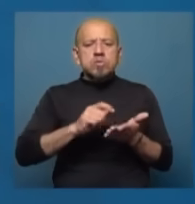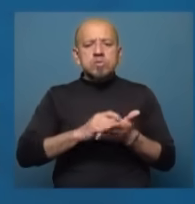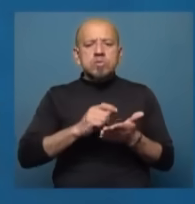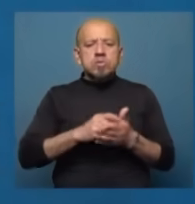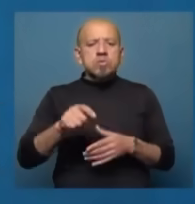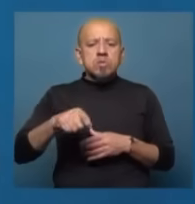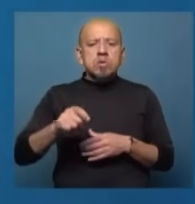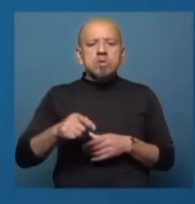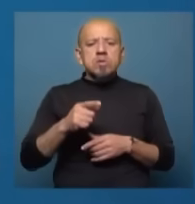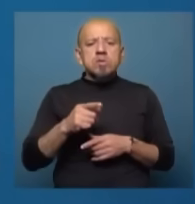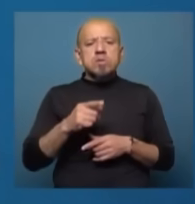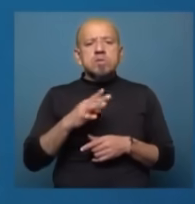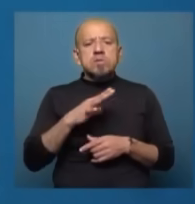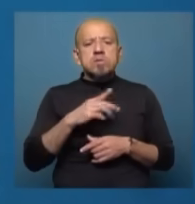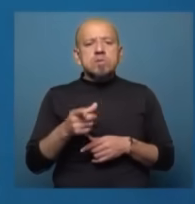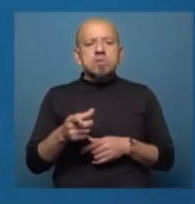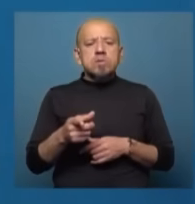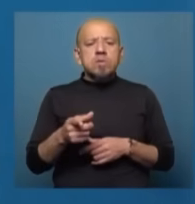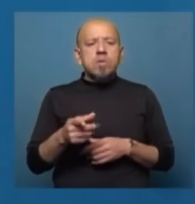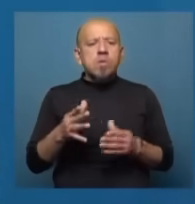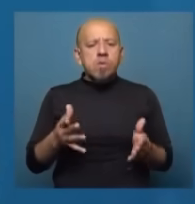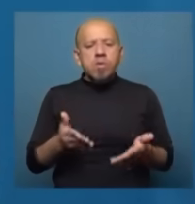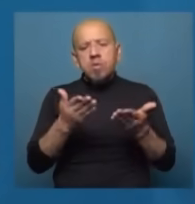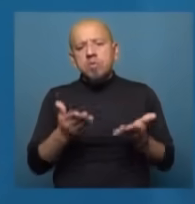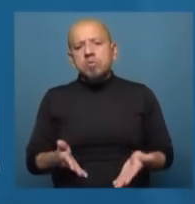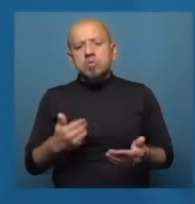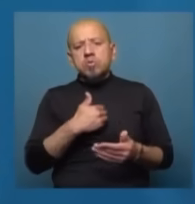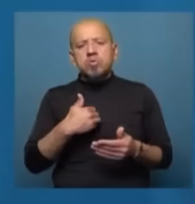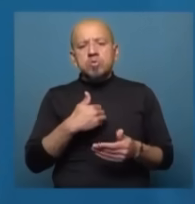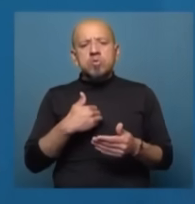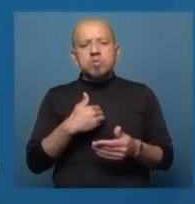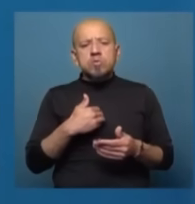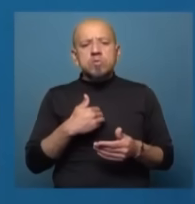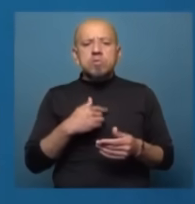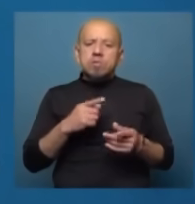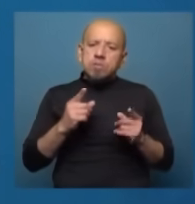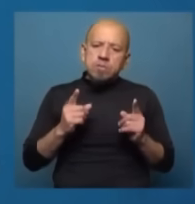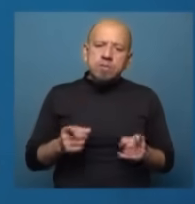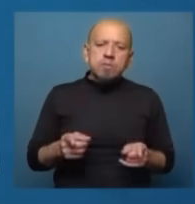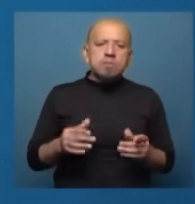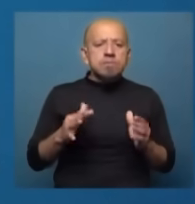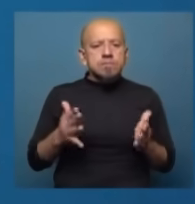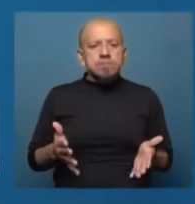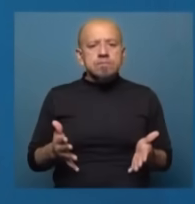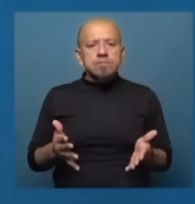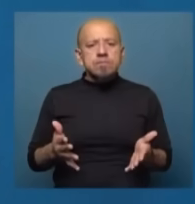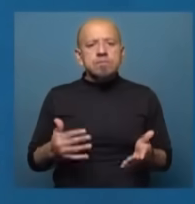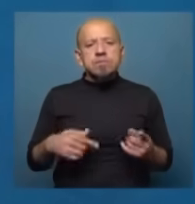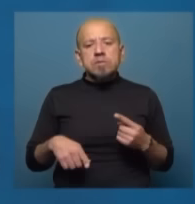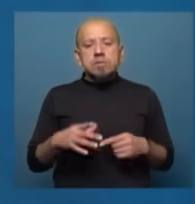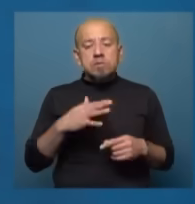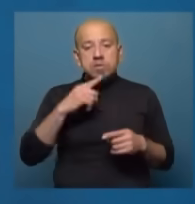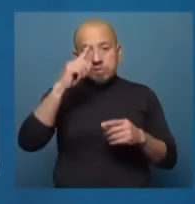juzgado en el cual se cuestionaba Eh bueno su actuación que también esto sí en menos tiempo quedó